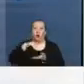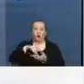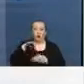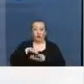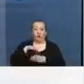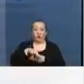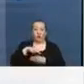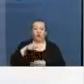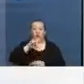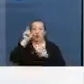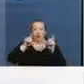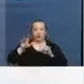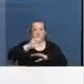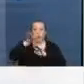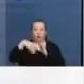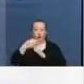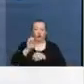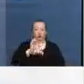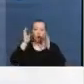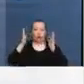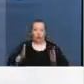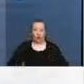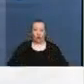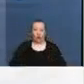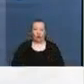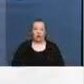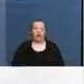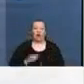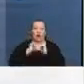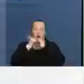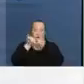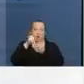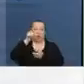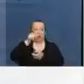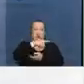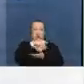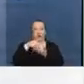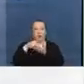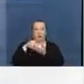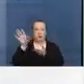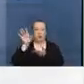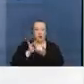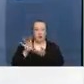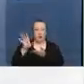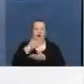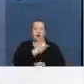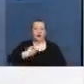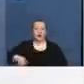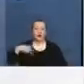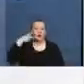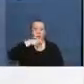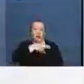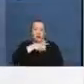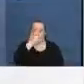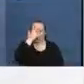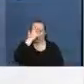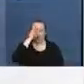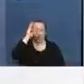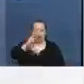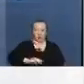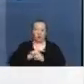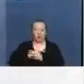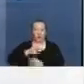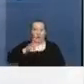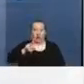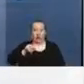pero editamos que la asamblea destituya a este presidente mentiroso pillo vergüenza mundial o que